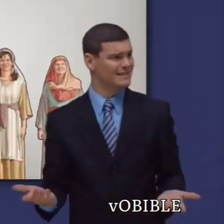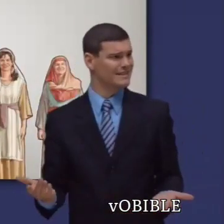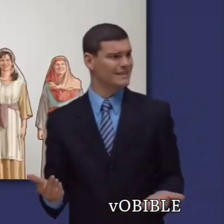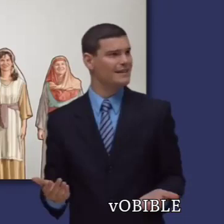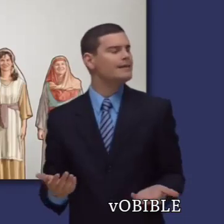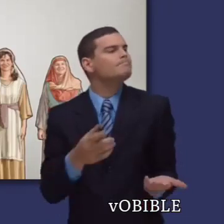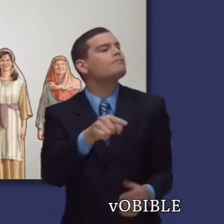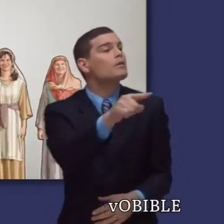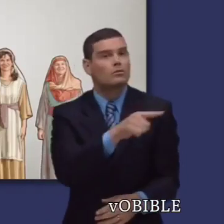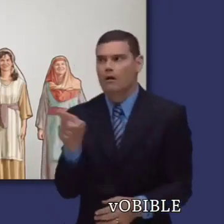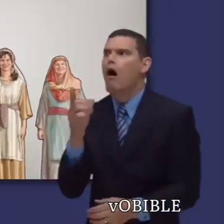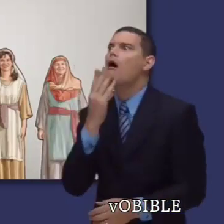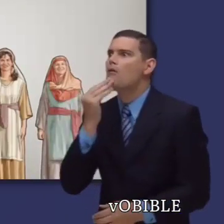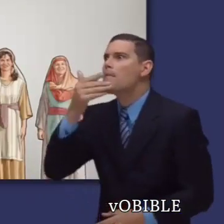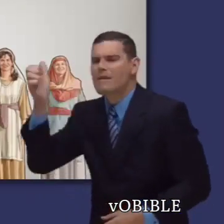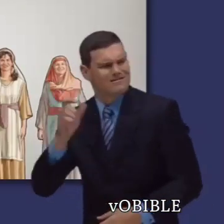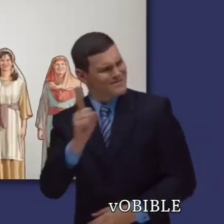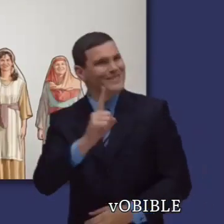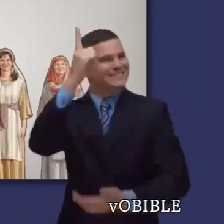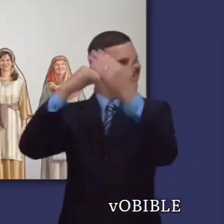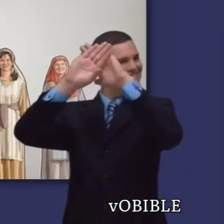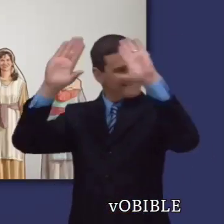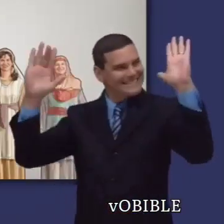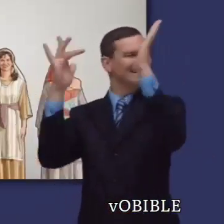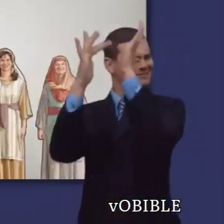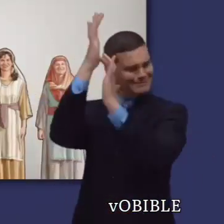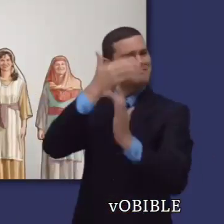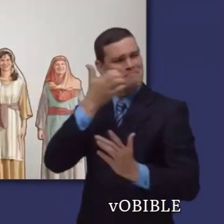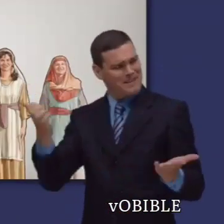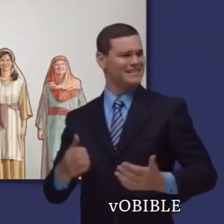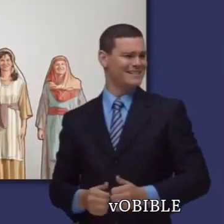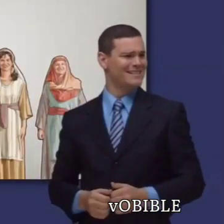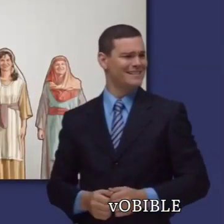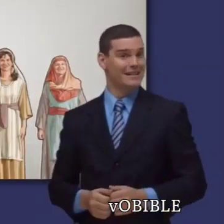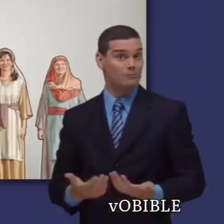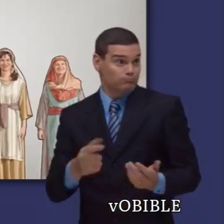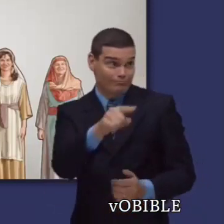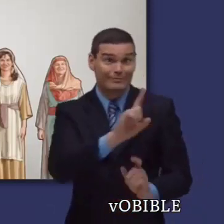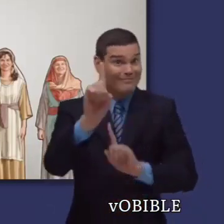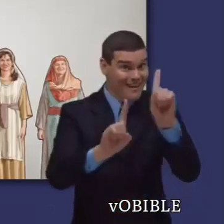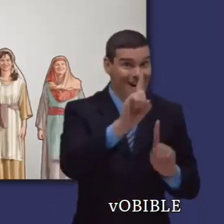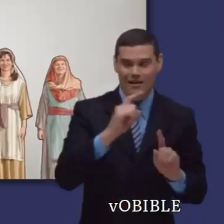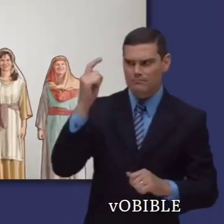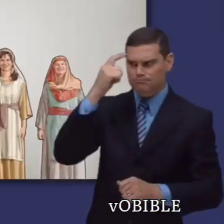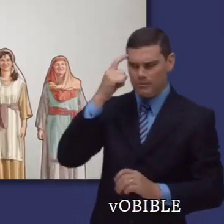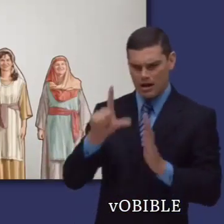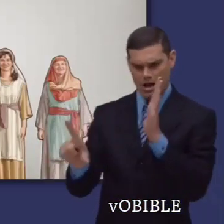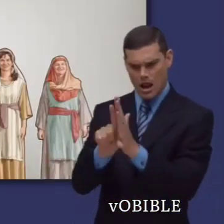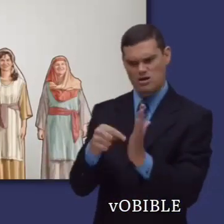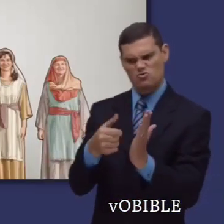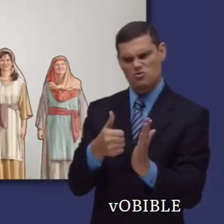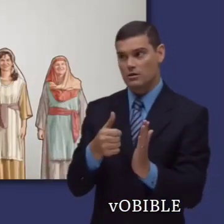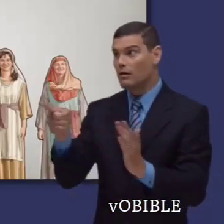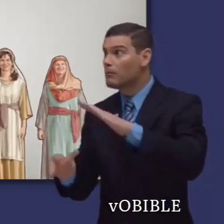Esas realidades hacían que la adoración de los cristianos fuera muy superior a la del Israel carnal. Seguro que su carta